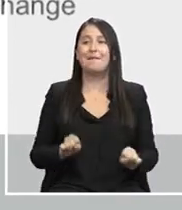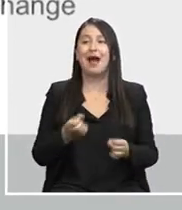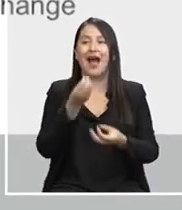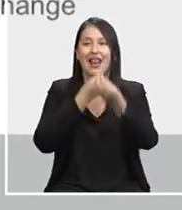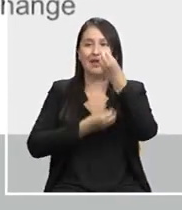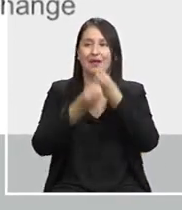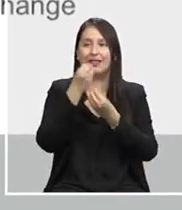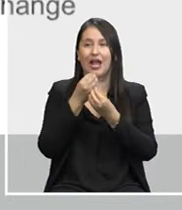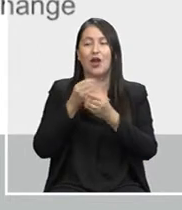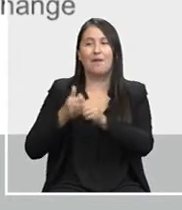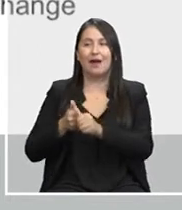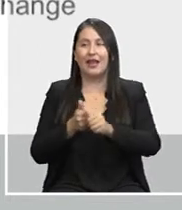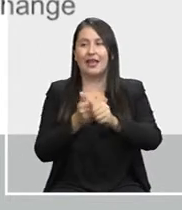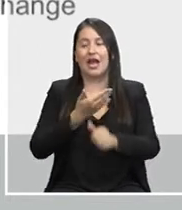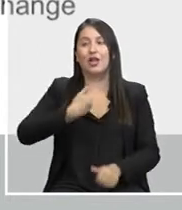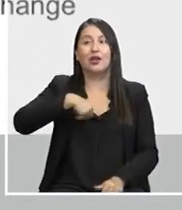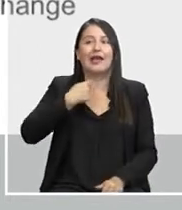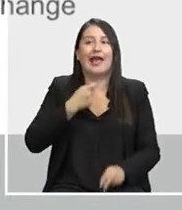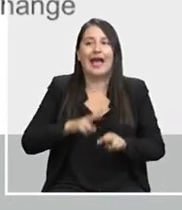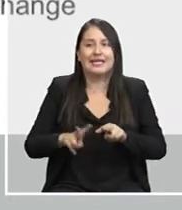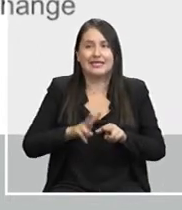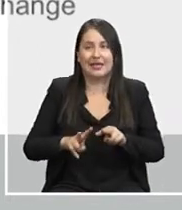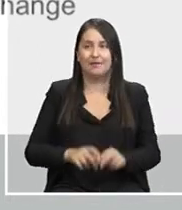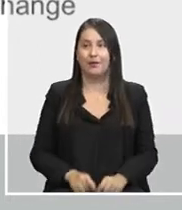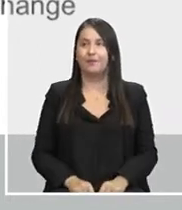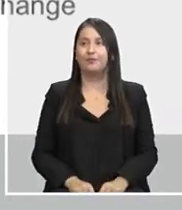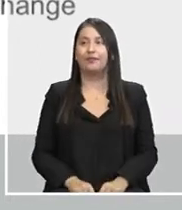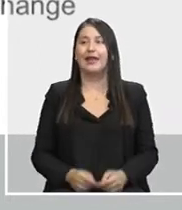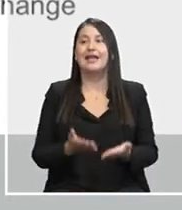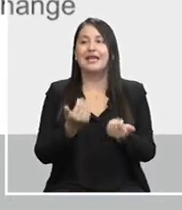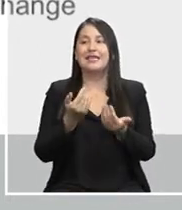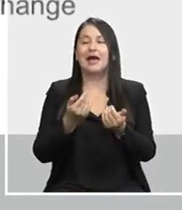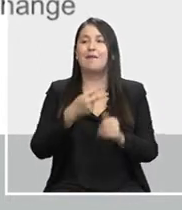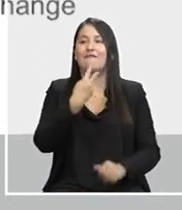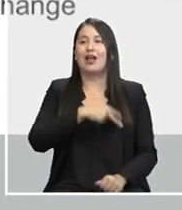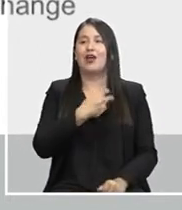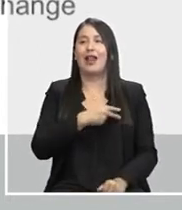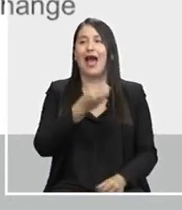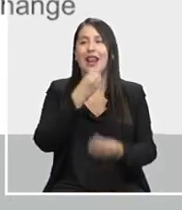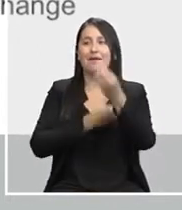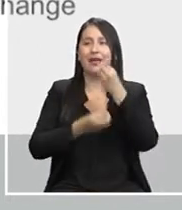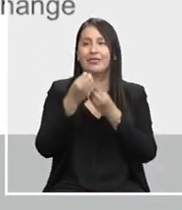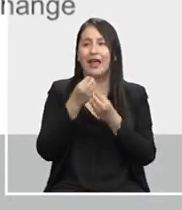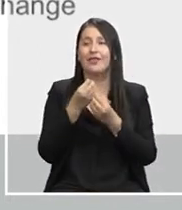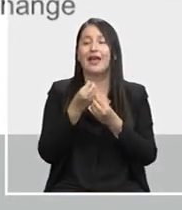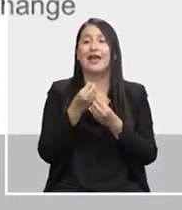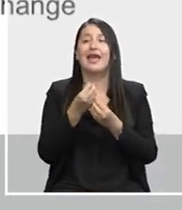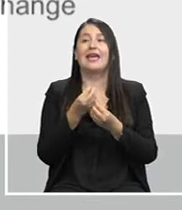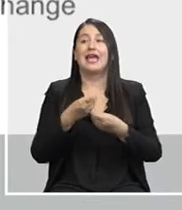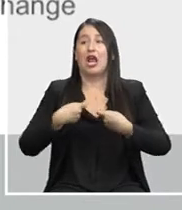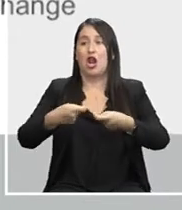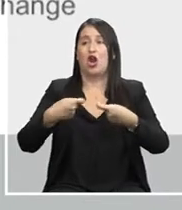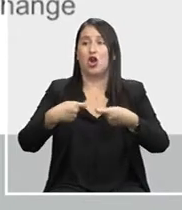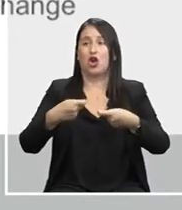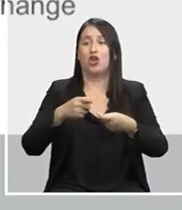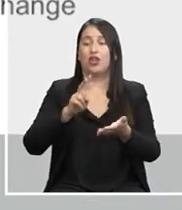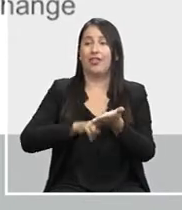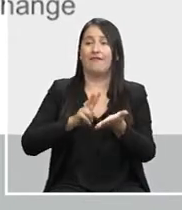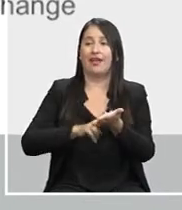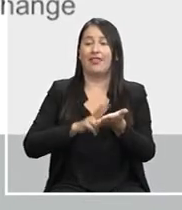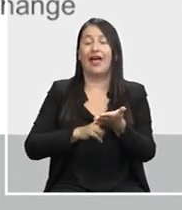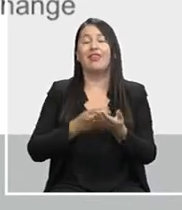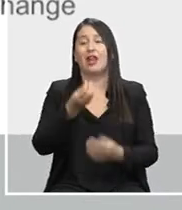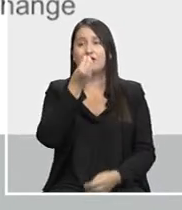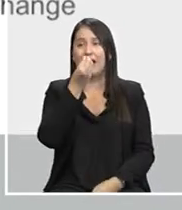guiar nuestra acción. Necesitamos valorar los alimentos de una manera que refleje los costos reales de los